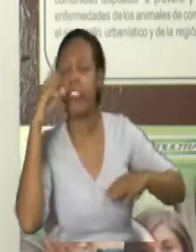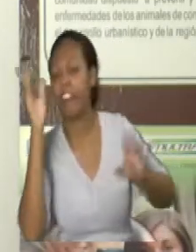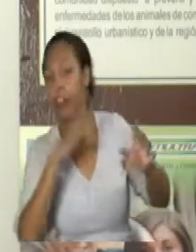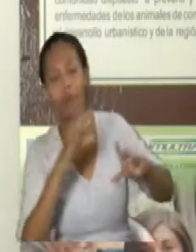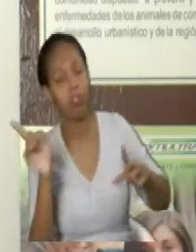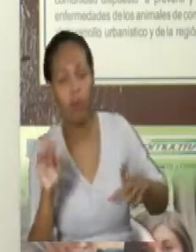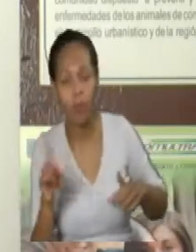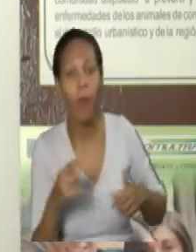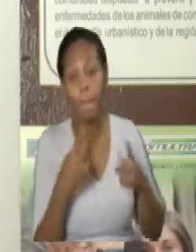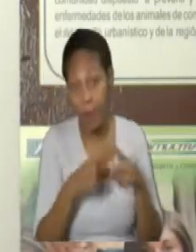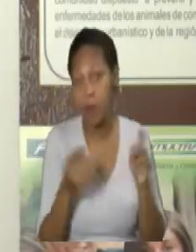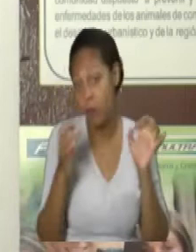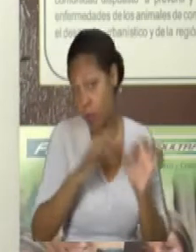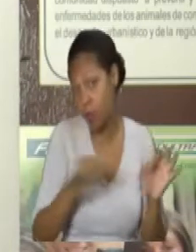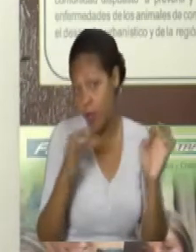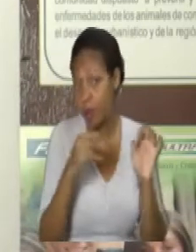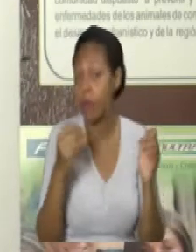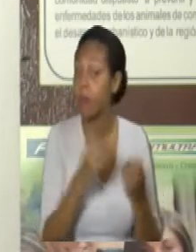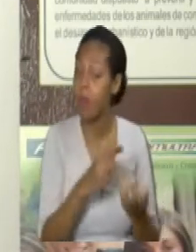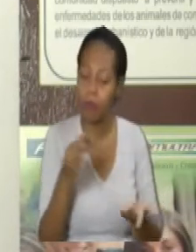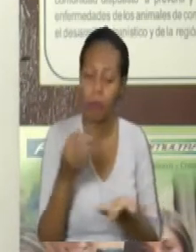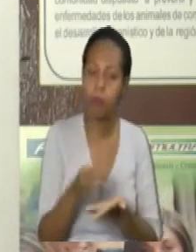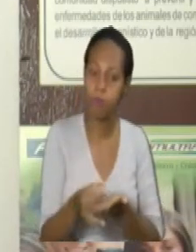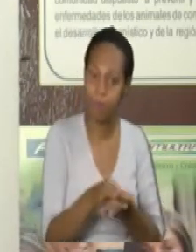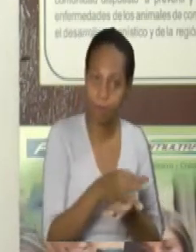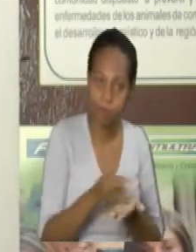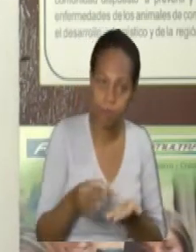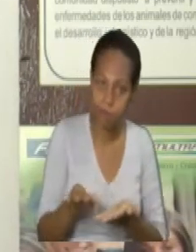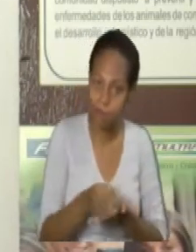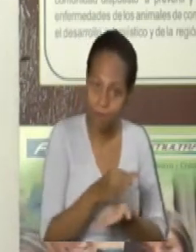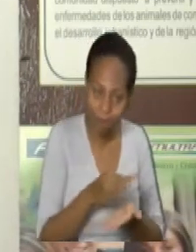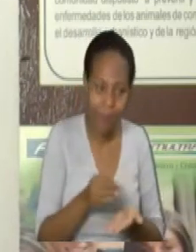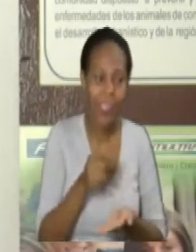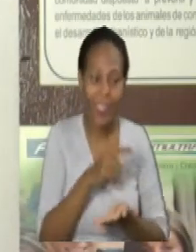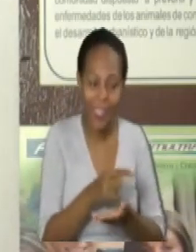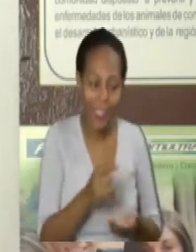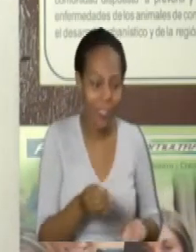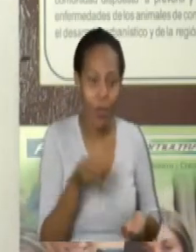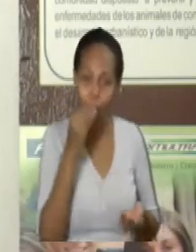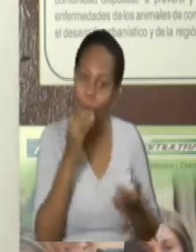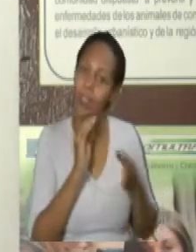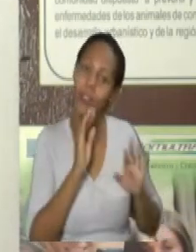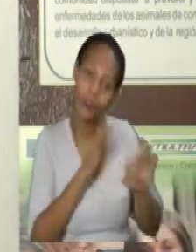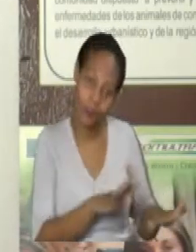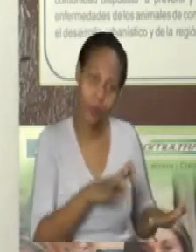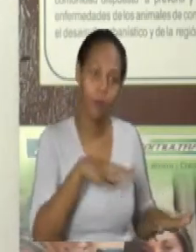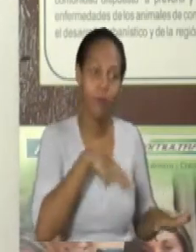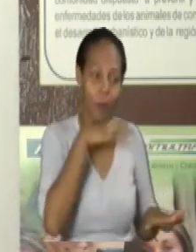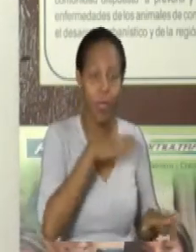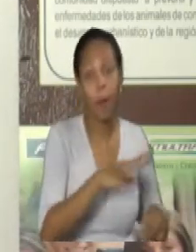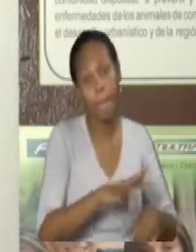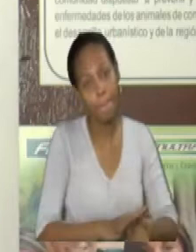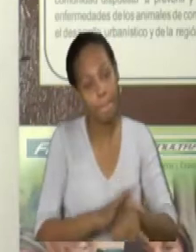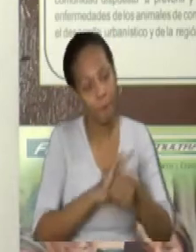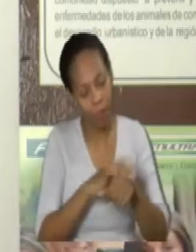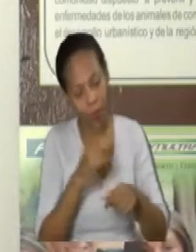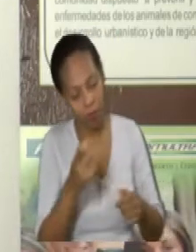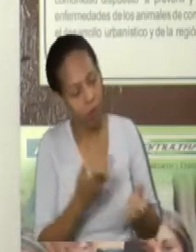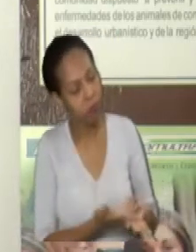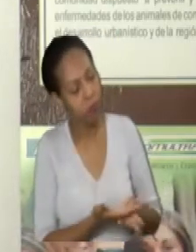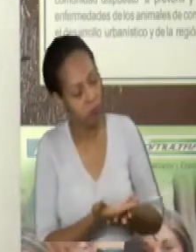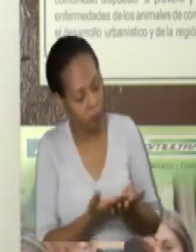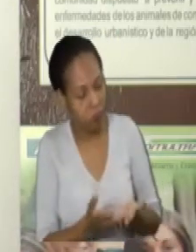o los alimentos balanceados comerciales, que ya su médico veterinario le dirá cuáles son